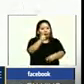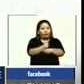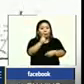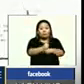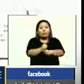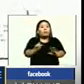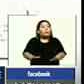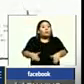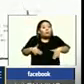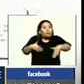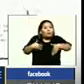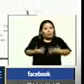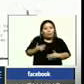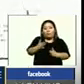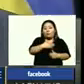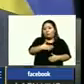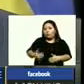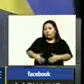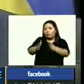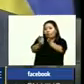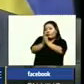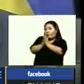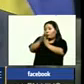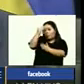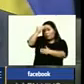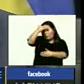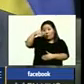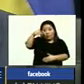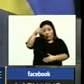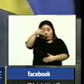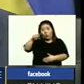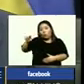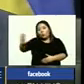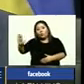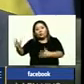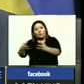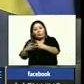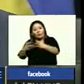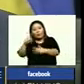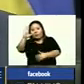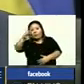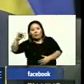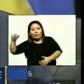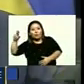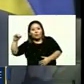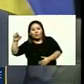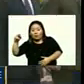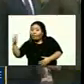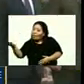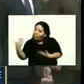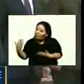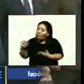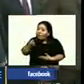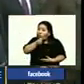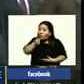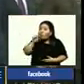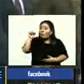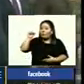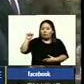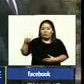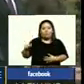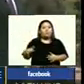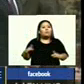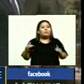petición realizada por el presidente Donald Trump a su par ucraniano sobre el precandidato demócrata Joe Biden. Sobre esto